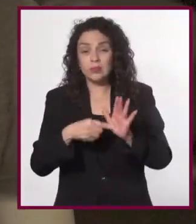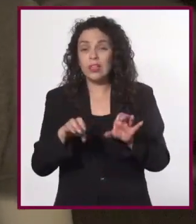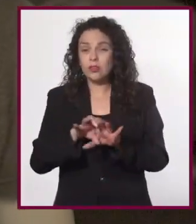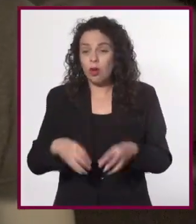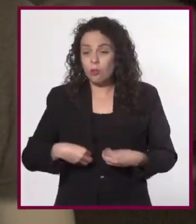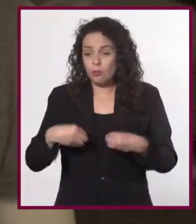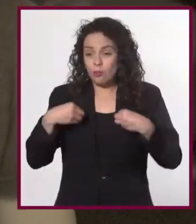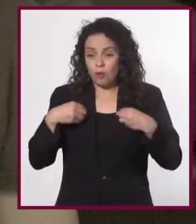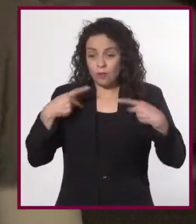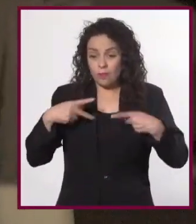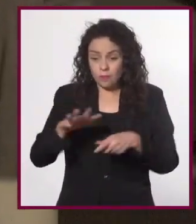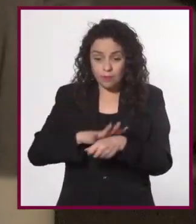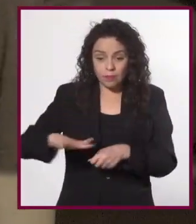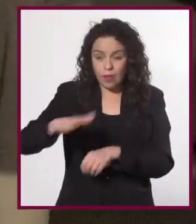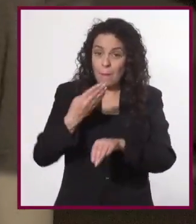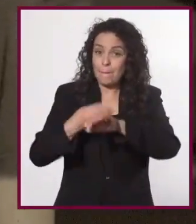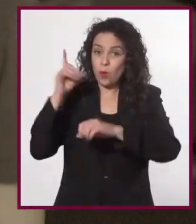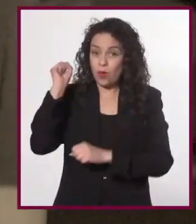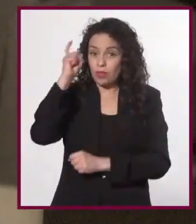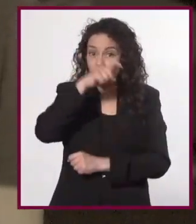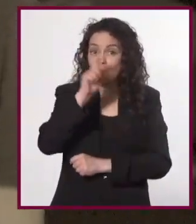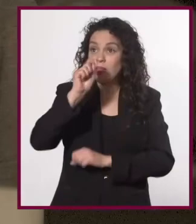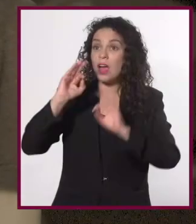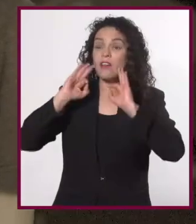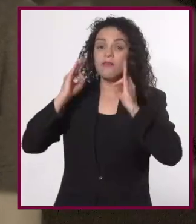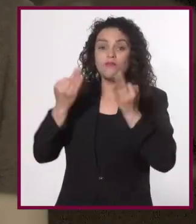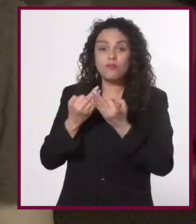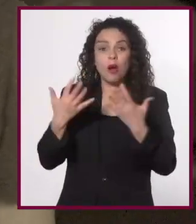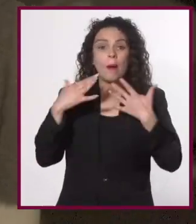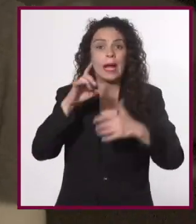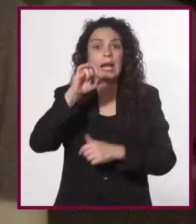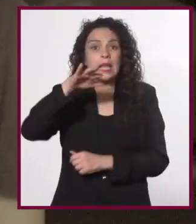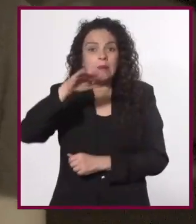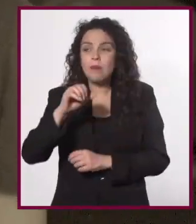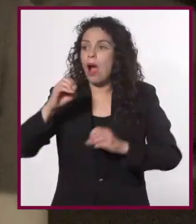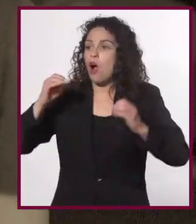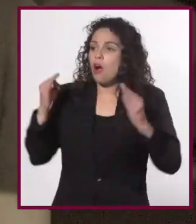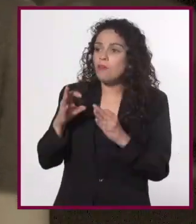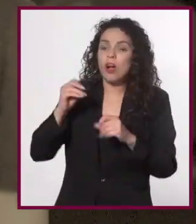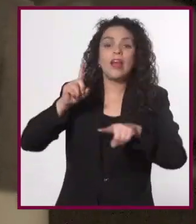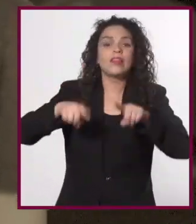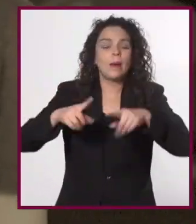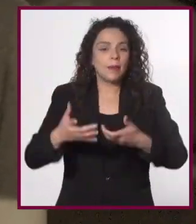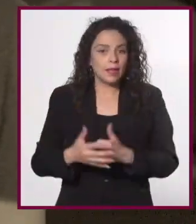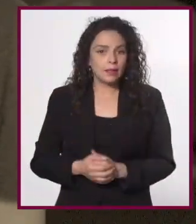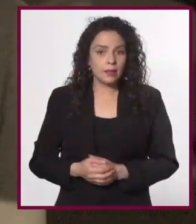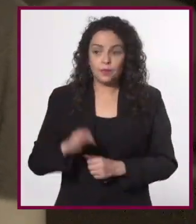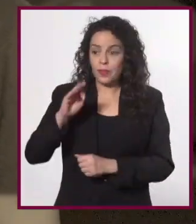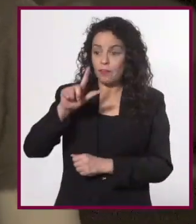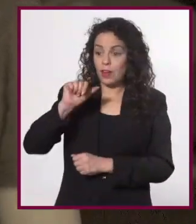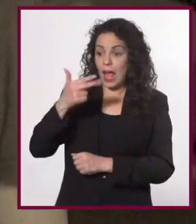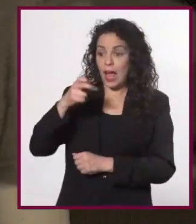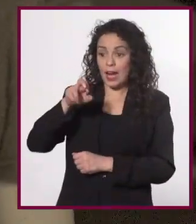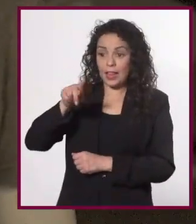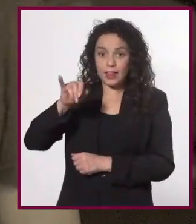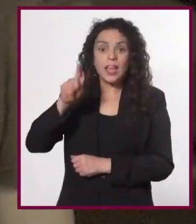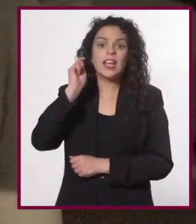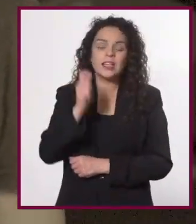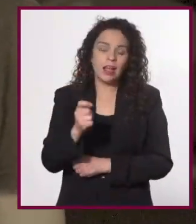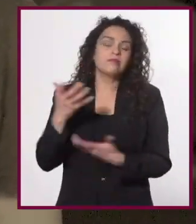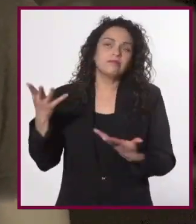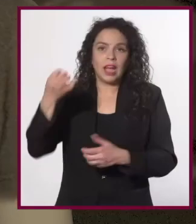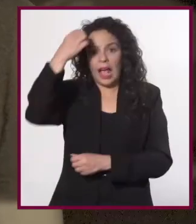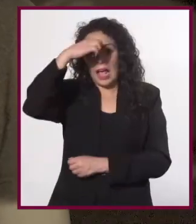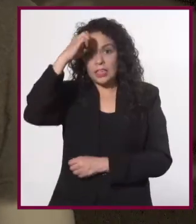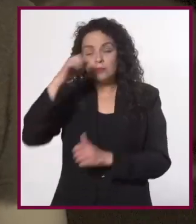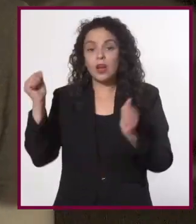de las poblaciones ante las condiciones naturales y climatológicas. Su éxito permitió a Flaherty tener una corta